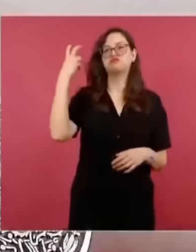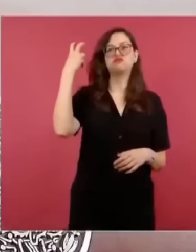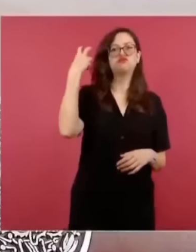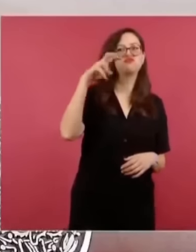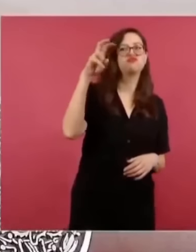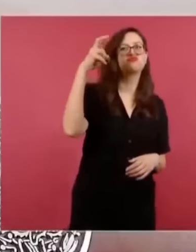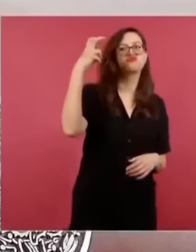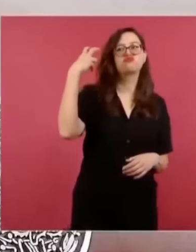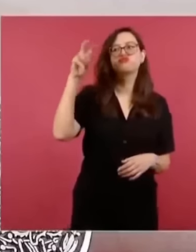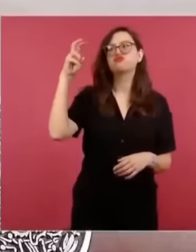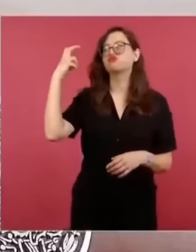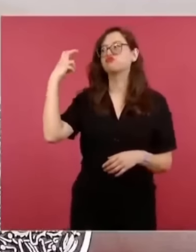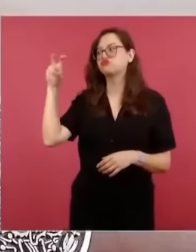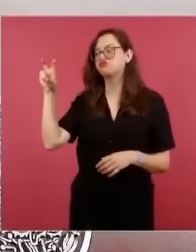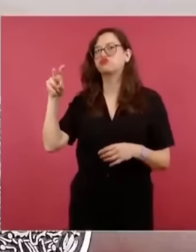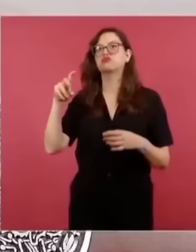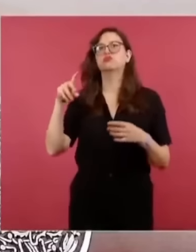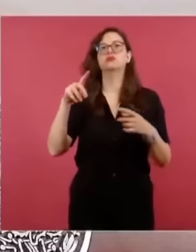en Hidalgo